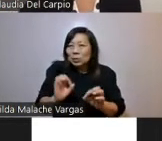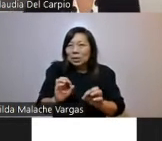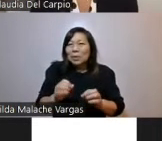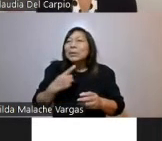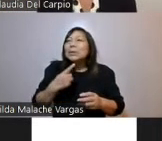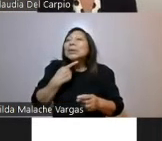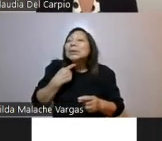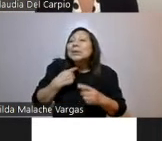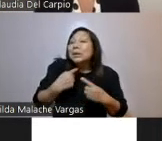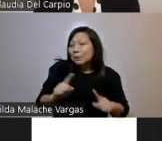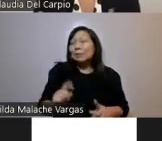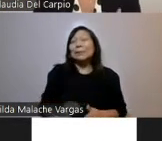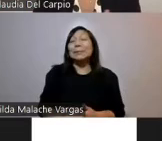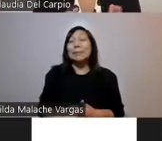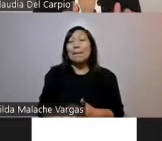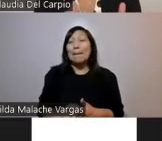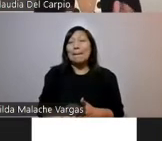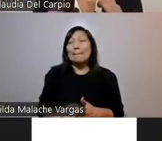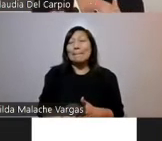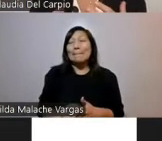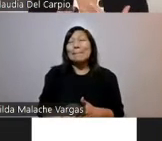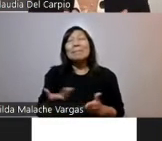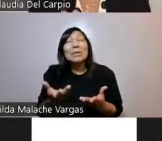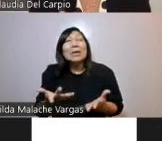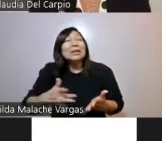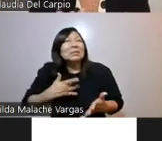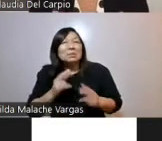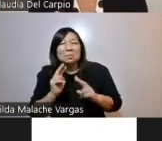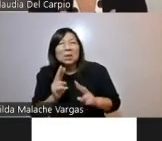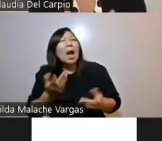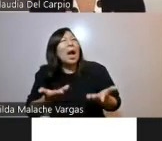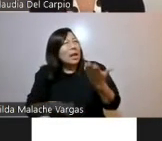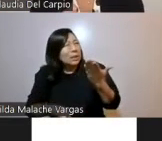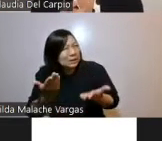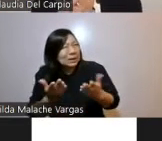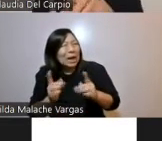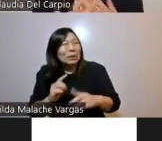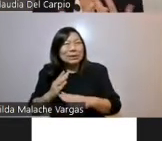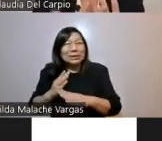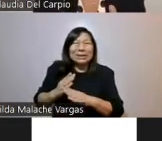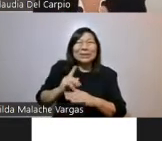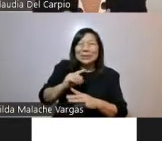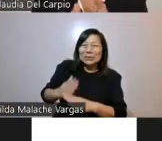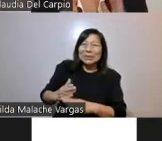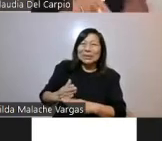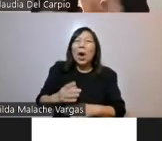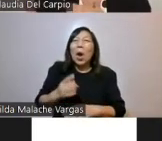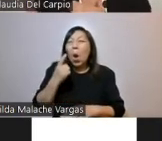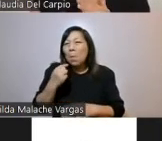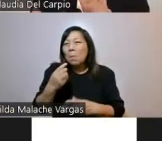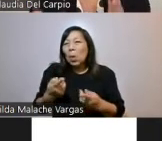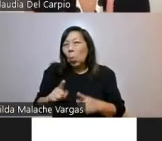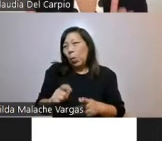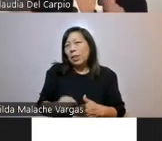excitada. Y en este sentido yo veo que hay cierto rechazo, especialmente de los varones,